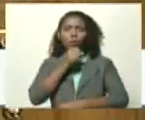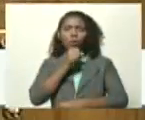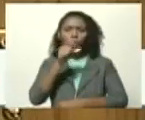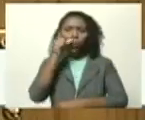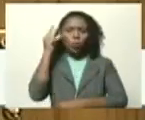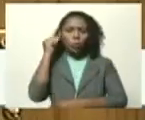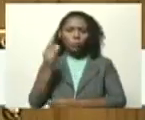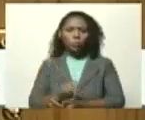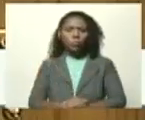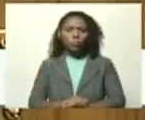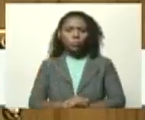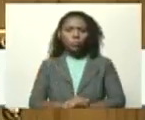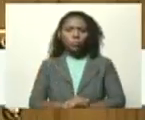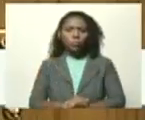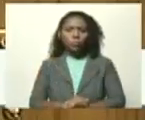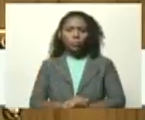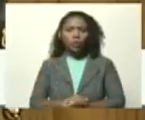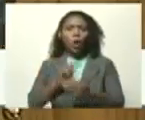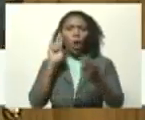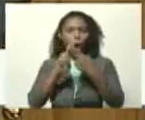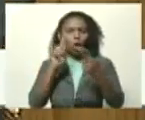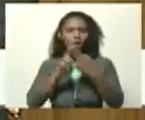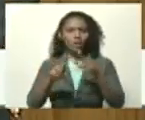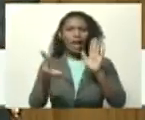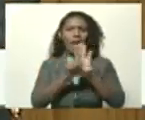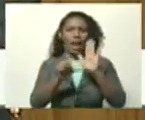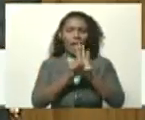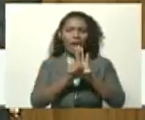adultos mayores? ¿Conoce la ley